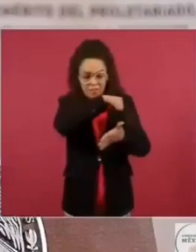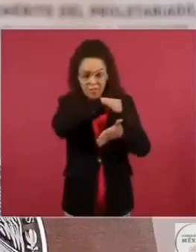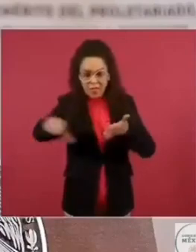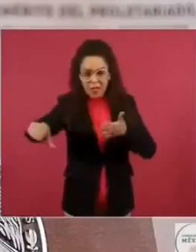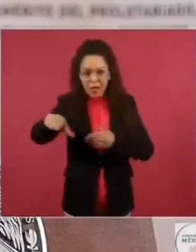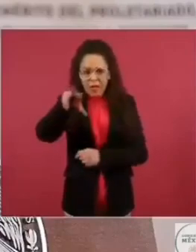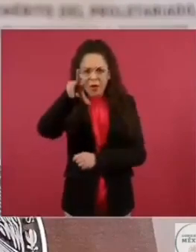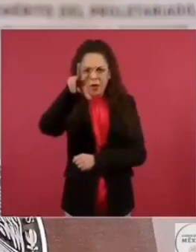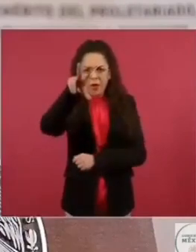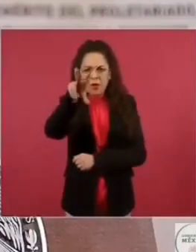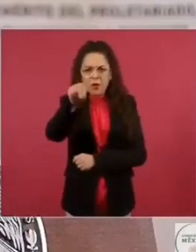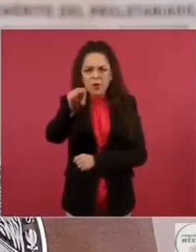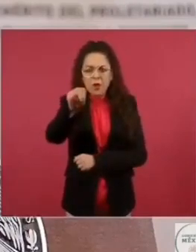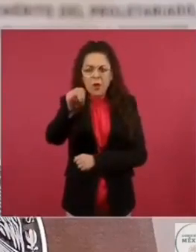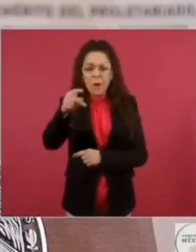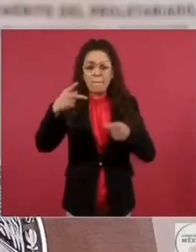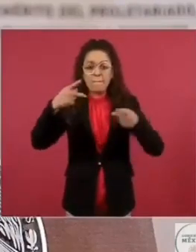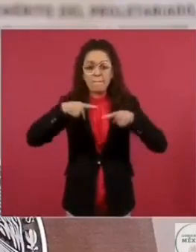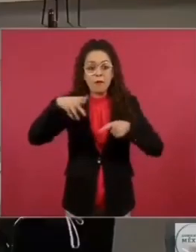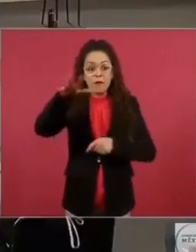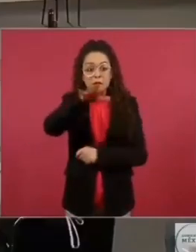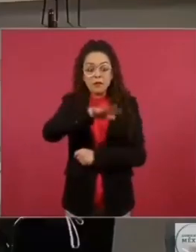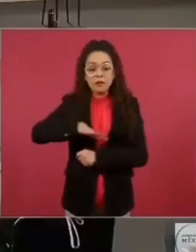dé cuenta.